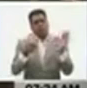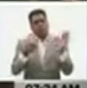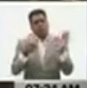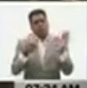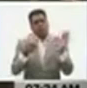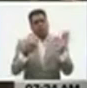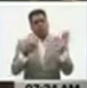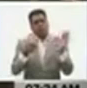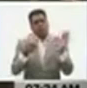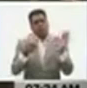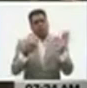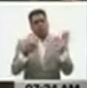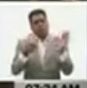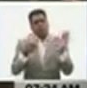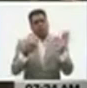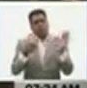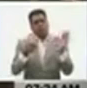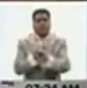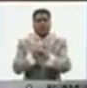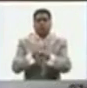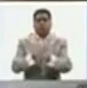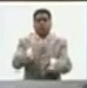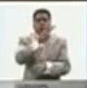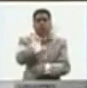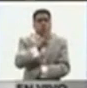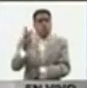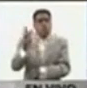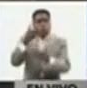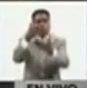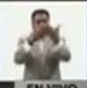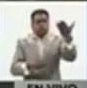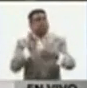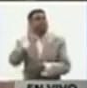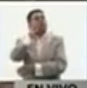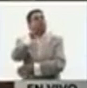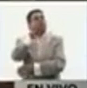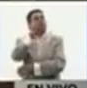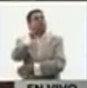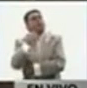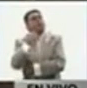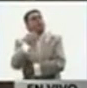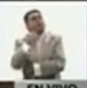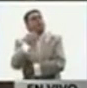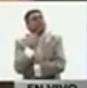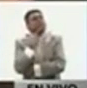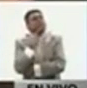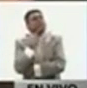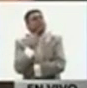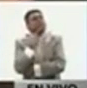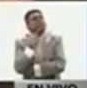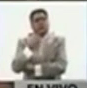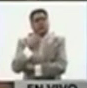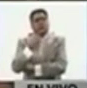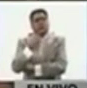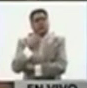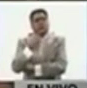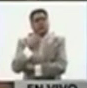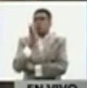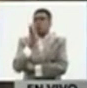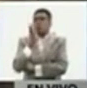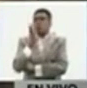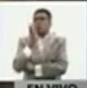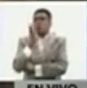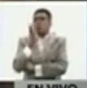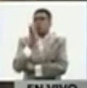se han creado no sé cuántas páginas web y uno ve, va por la calle y ve una pancarta tremenda de páginas web que se han creado y uno se pregunta dónde sale el dinero para